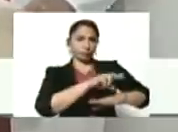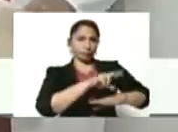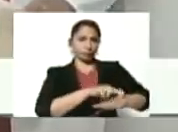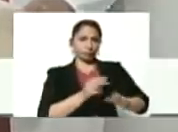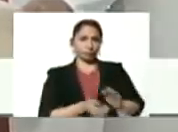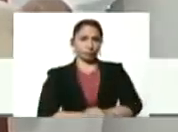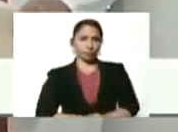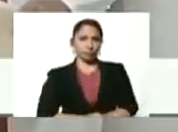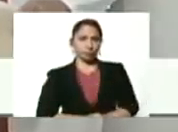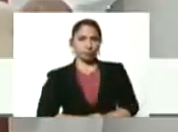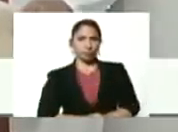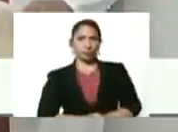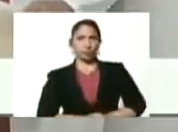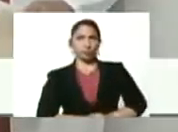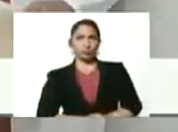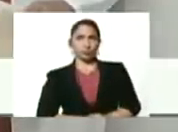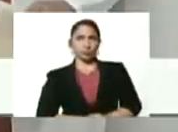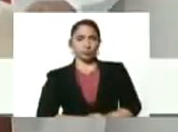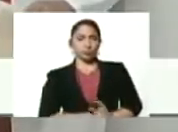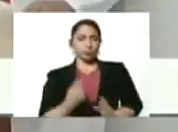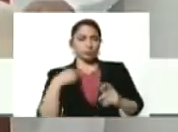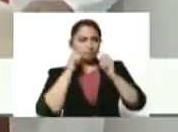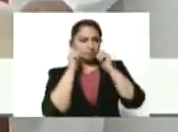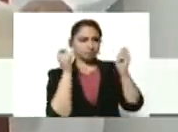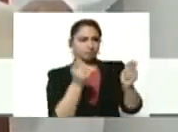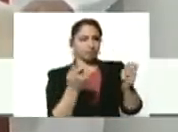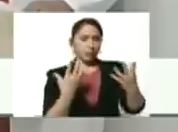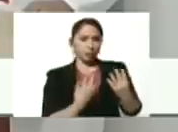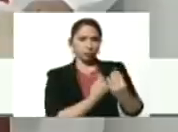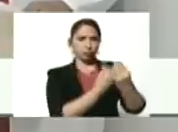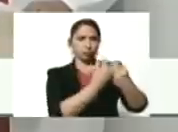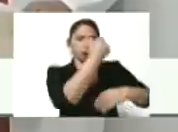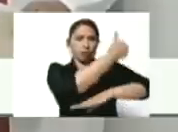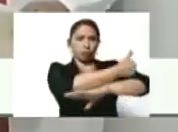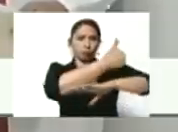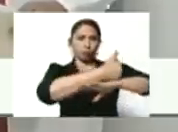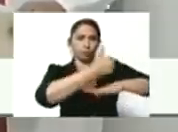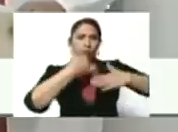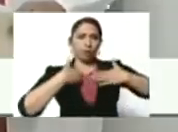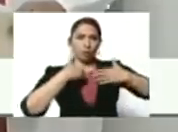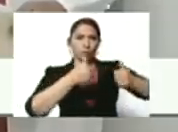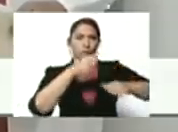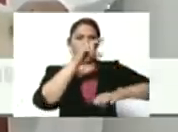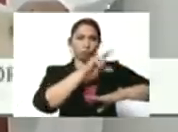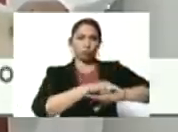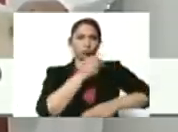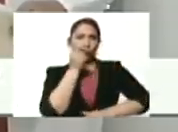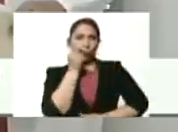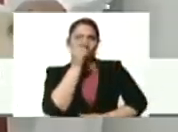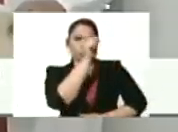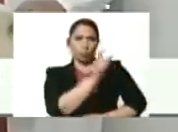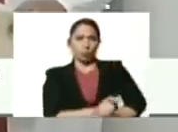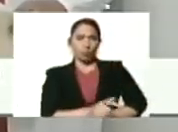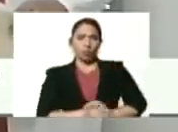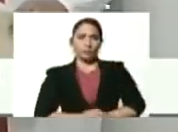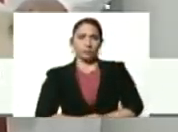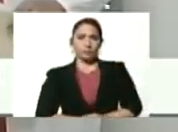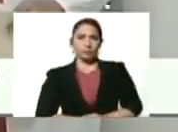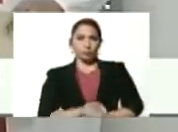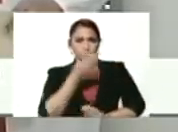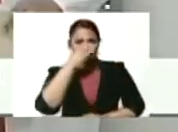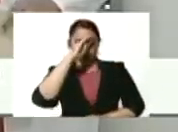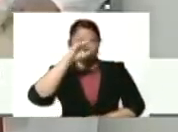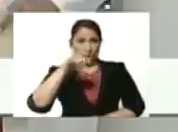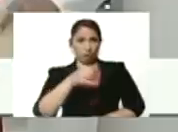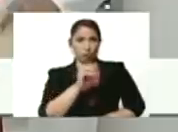Tránsito. Permita retirarme el tapaboca. Me acompañan las autoridades de salud, el doctor coordinador de la misión médico cubana, el doctor Jorge